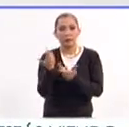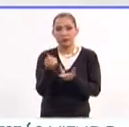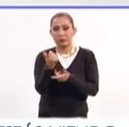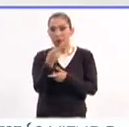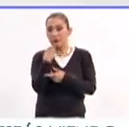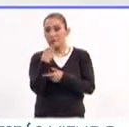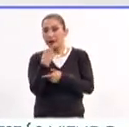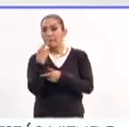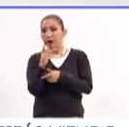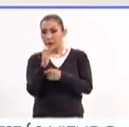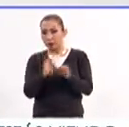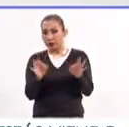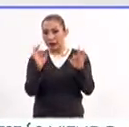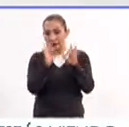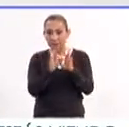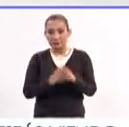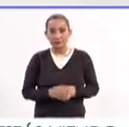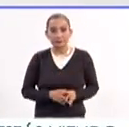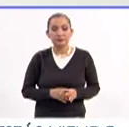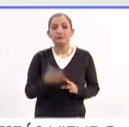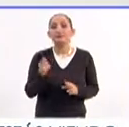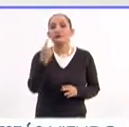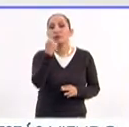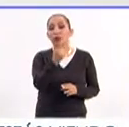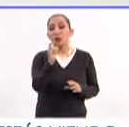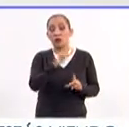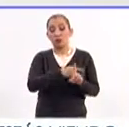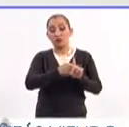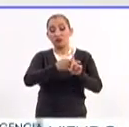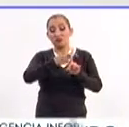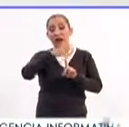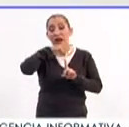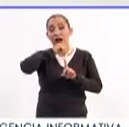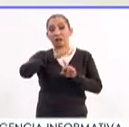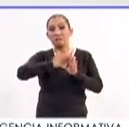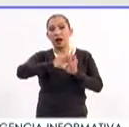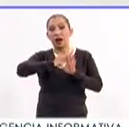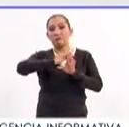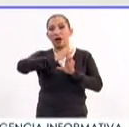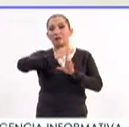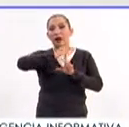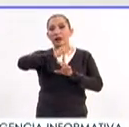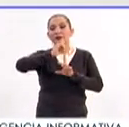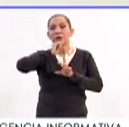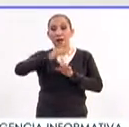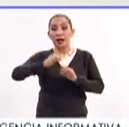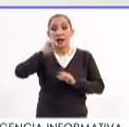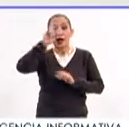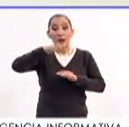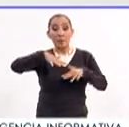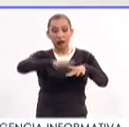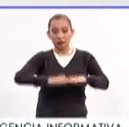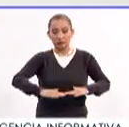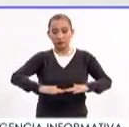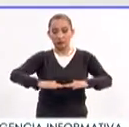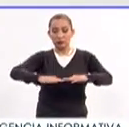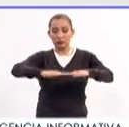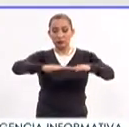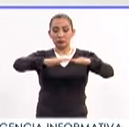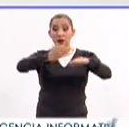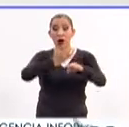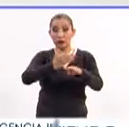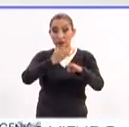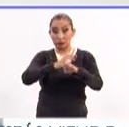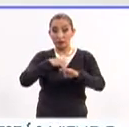poco, pero también es muy importante, y es que un aumento de temperatura hace subir más el nivel del mar. Y el nivel del mar en estos momentos ya